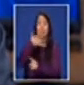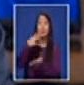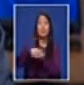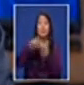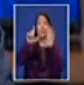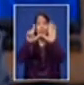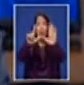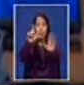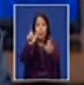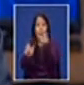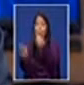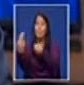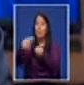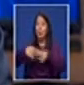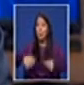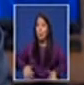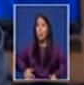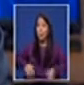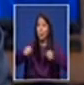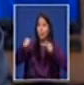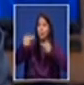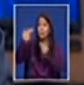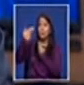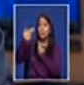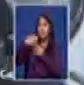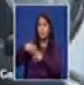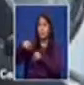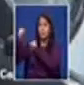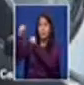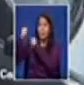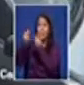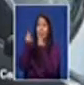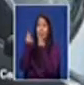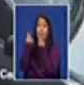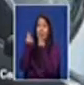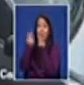delincuentes participaron en este violento robo.